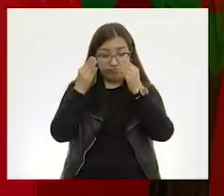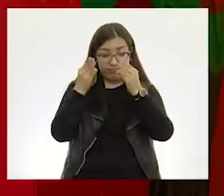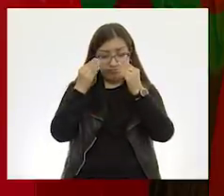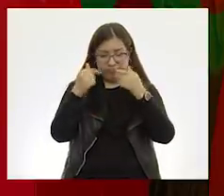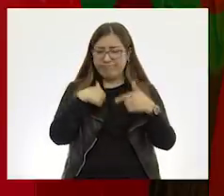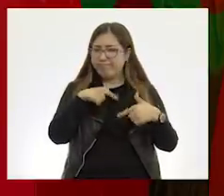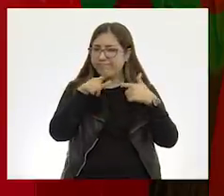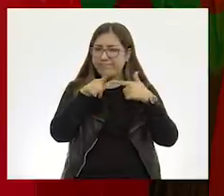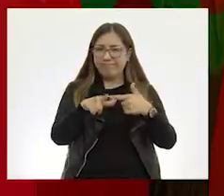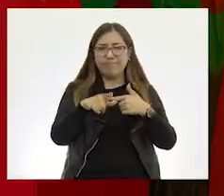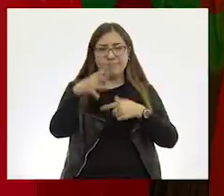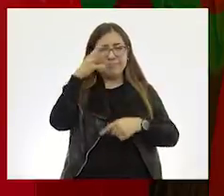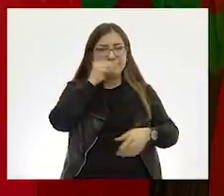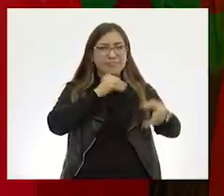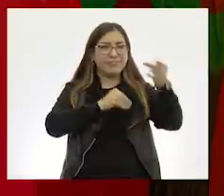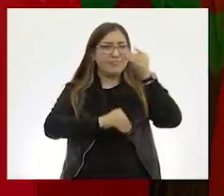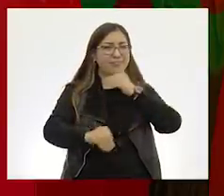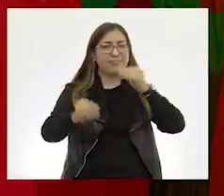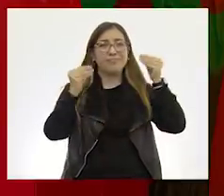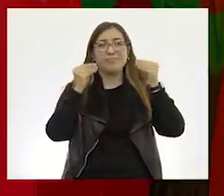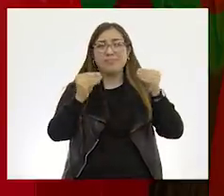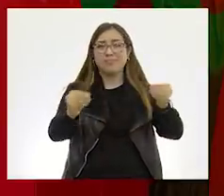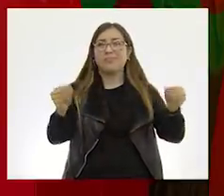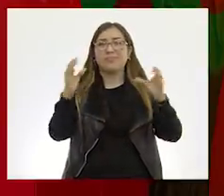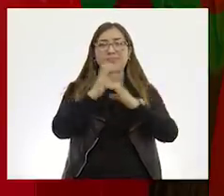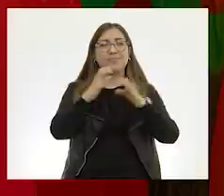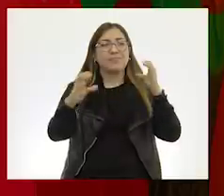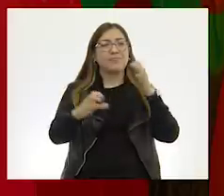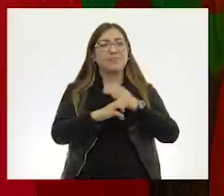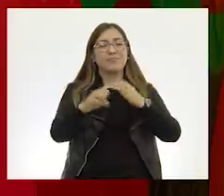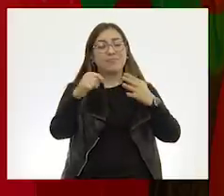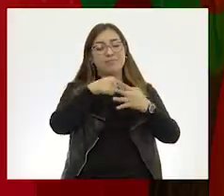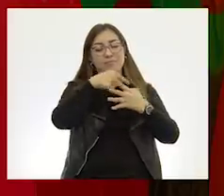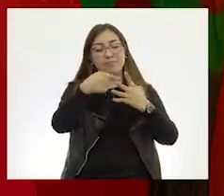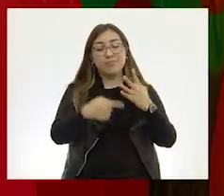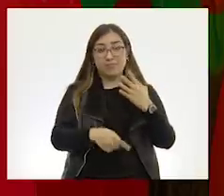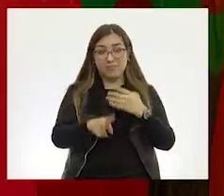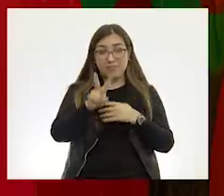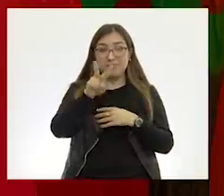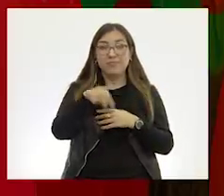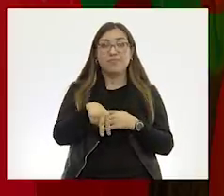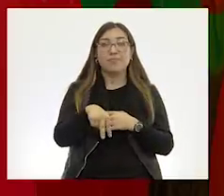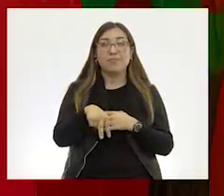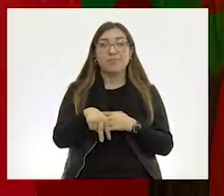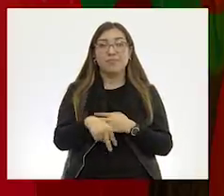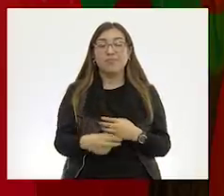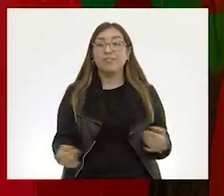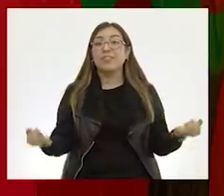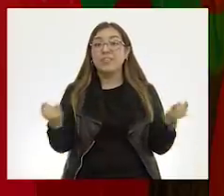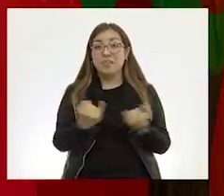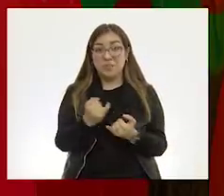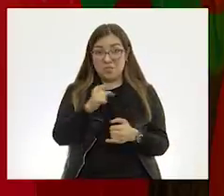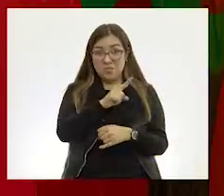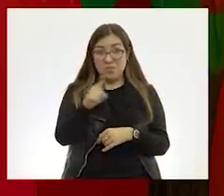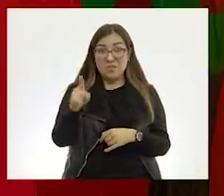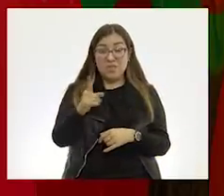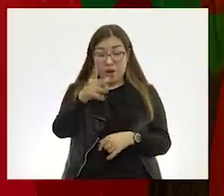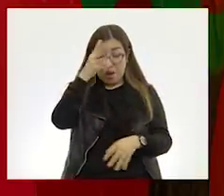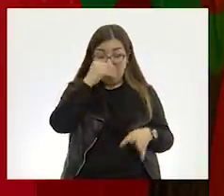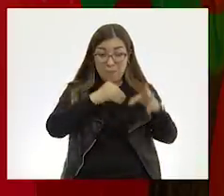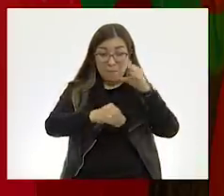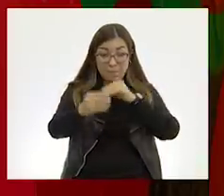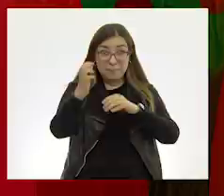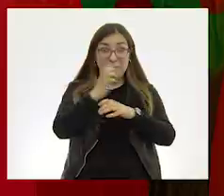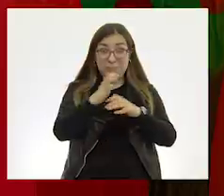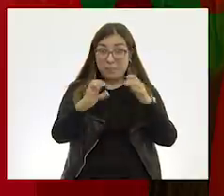y muchas otras cosas. ¿Verdad que tú ahora sabes cosas que